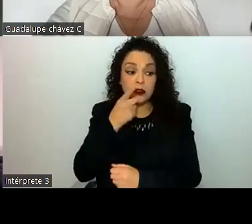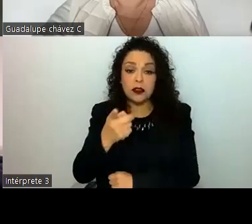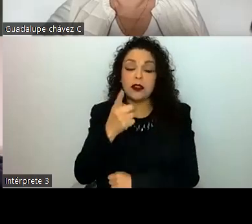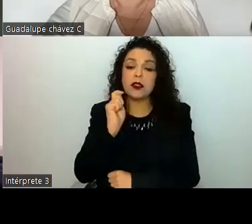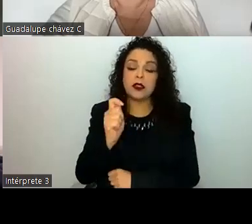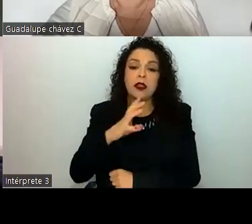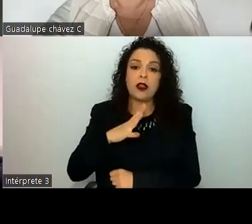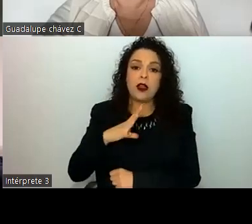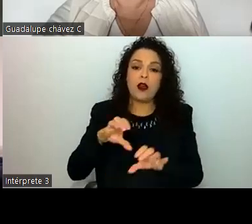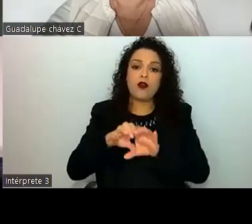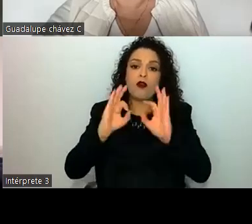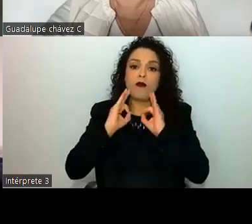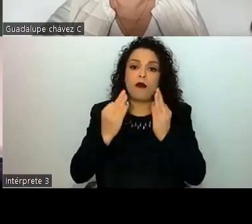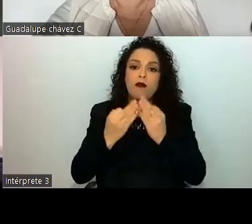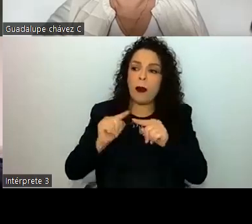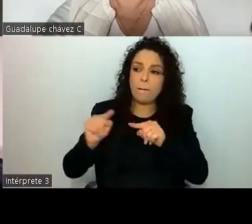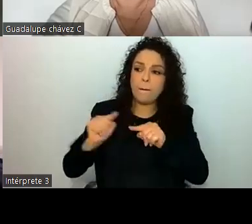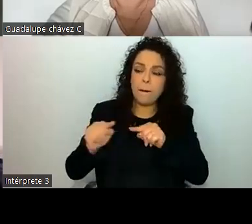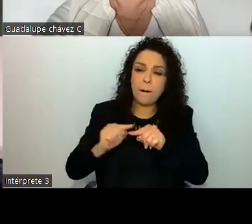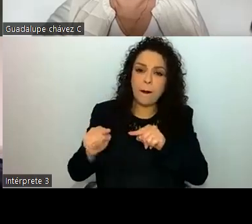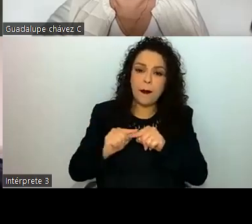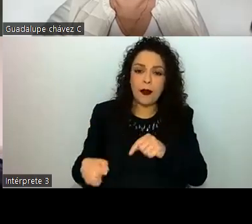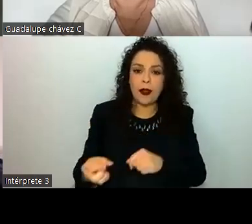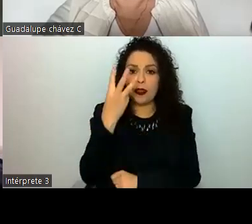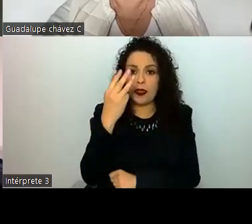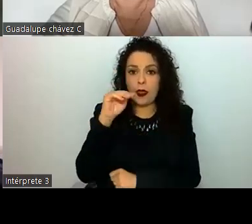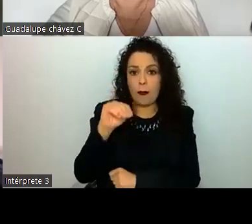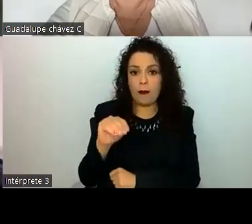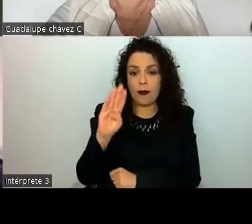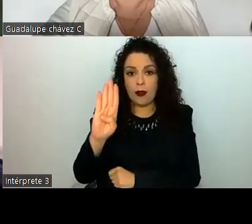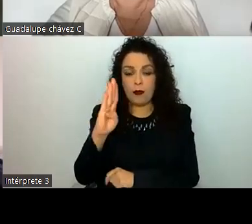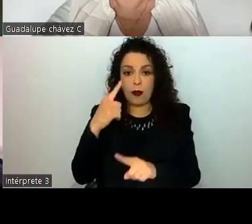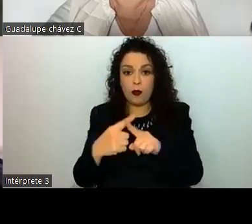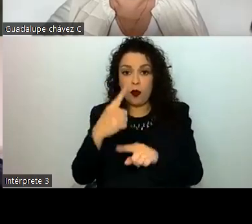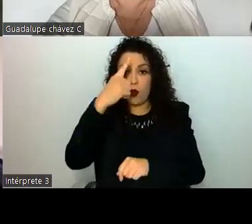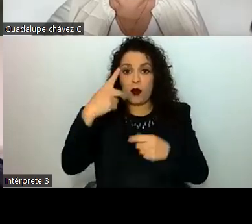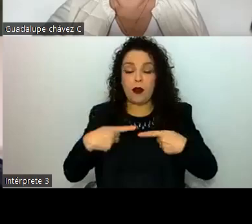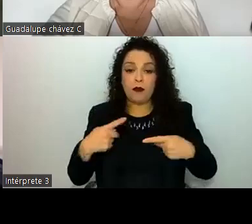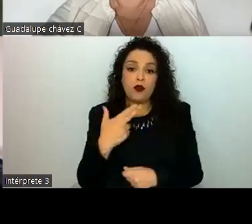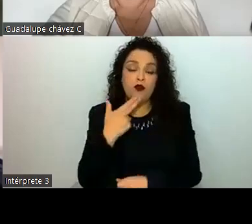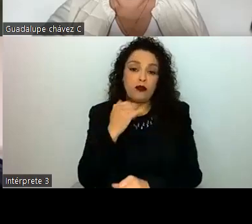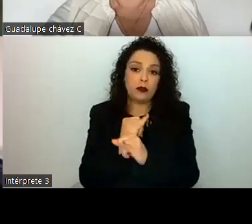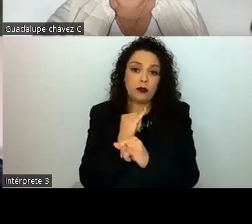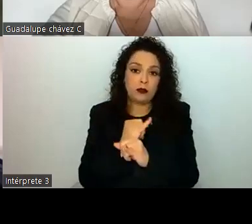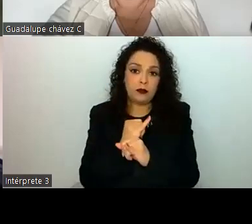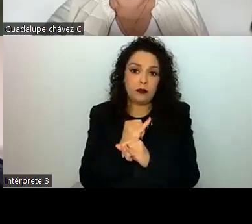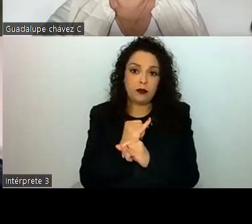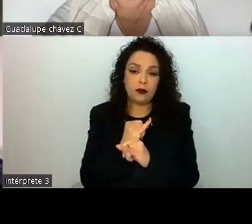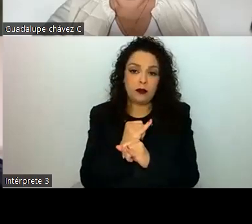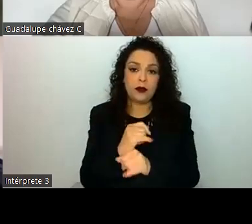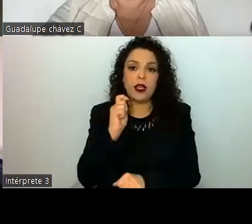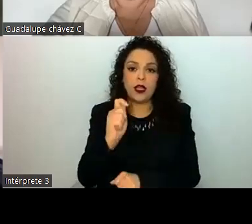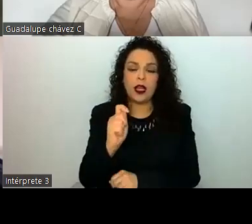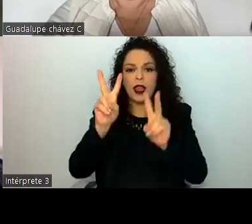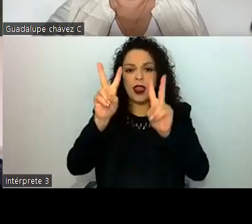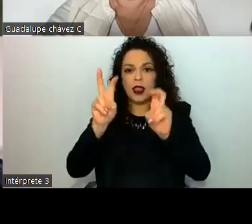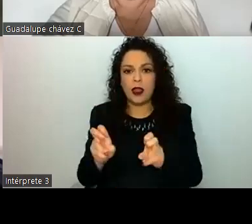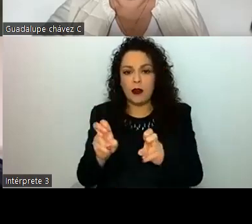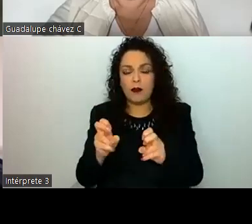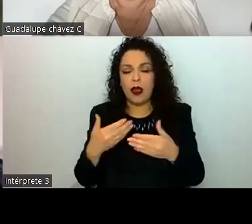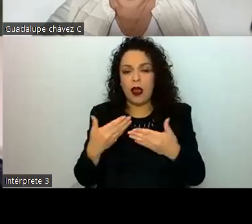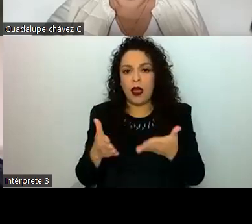transmisión de 3 megabytes por usuario, no así servicio de acceso a Internet o por punto de